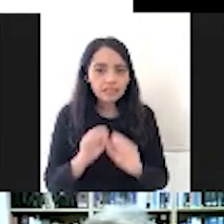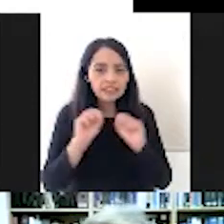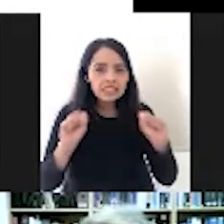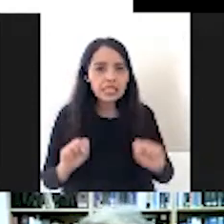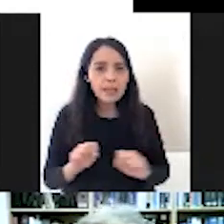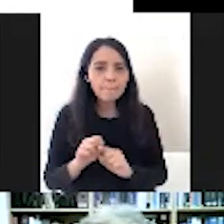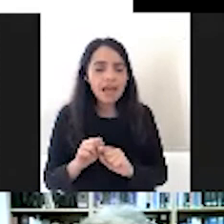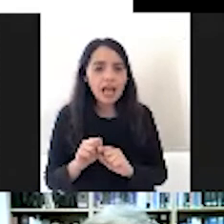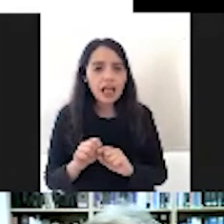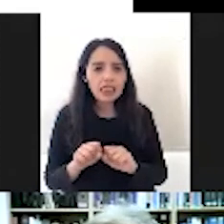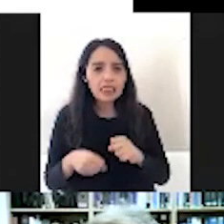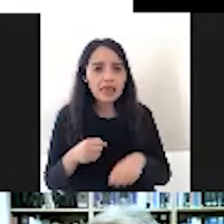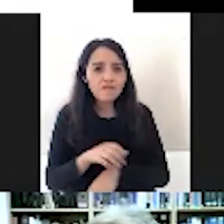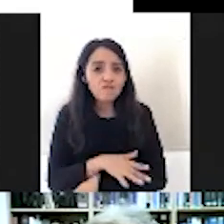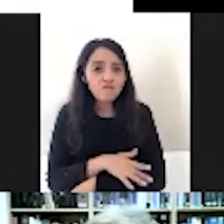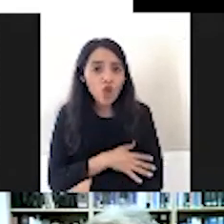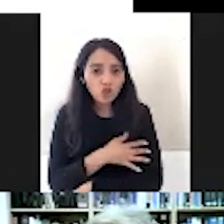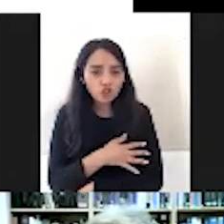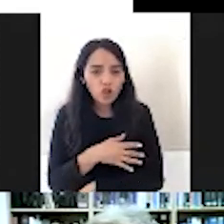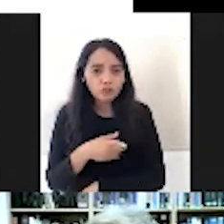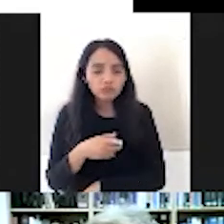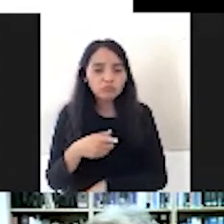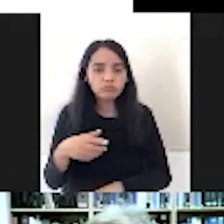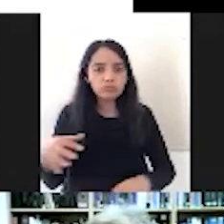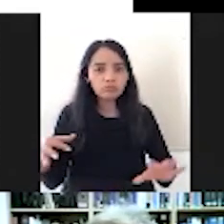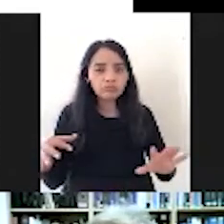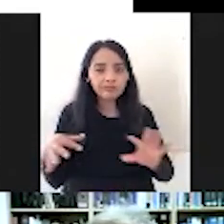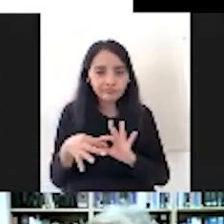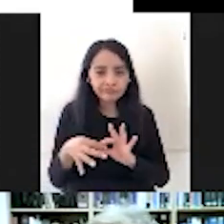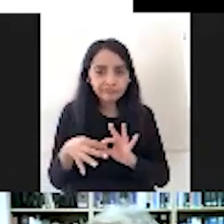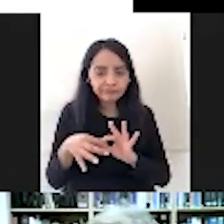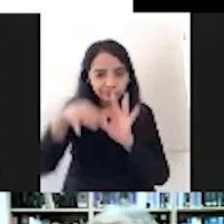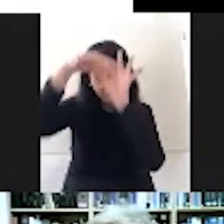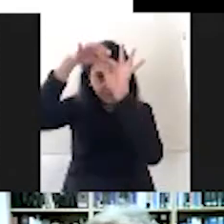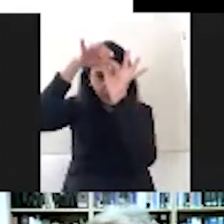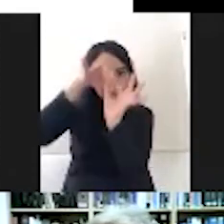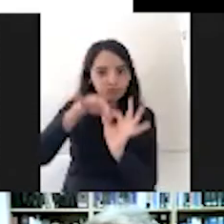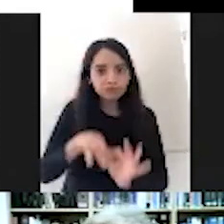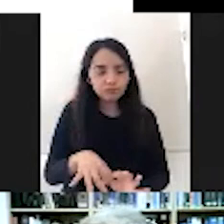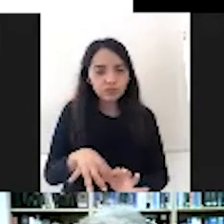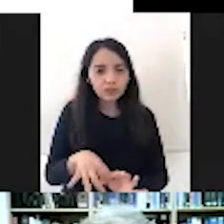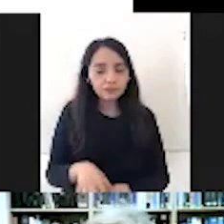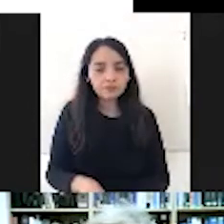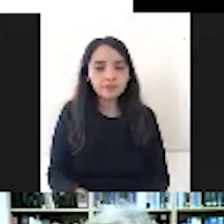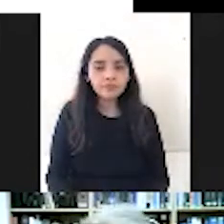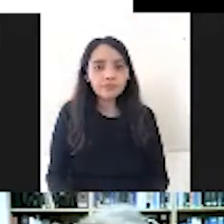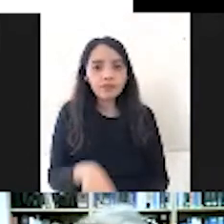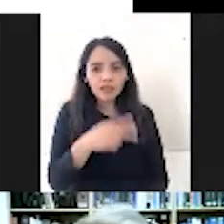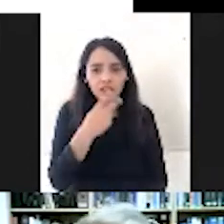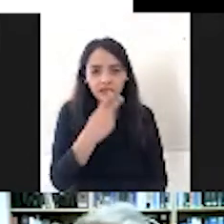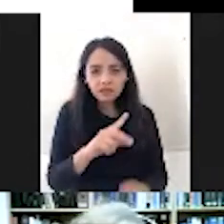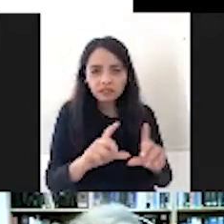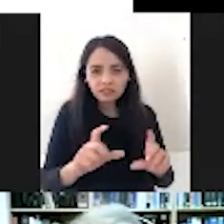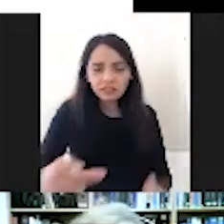cada una de estas cajitas es un área del sistema nervioso que está involucrado en visión. Y como ustedes pueden ver aquí, esto parece